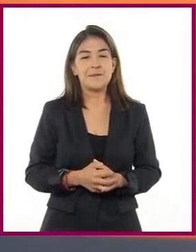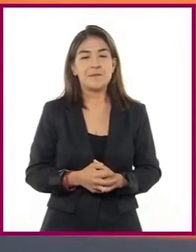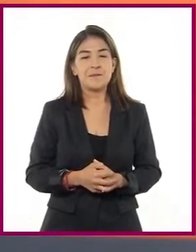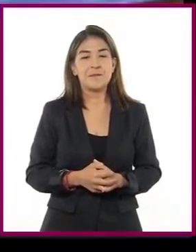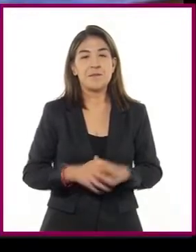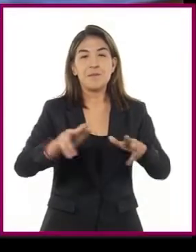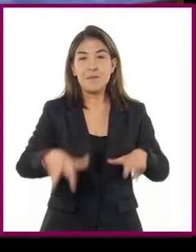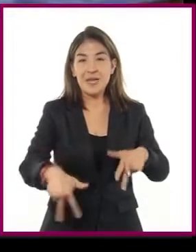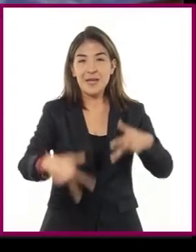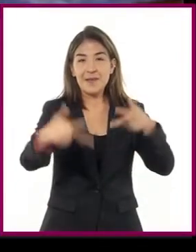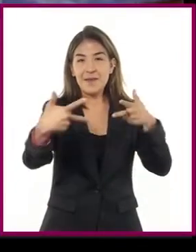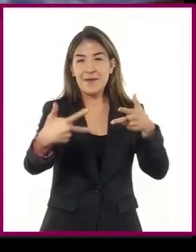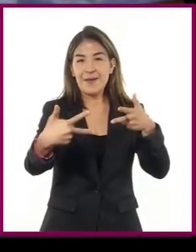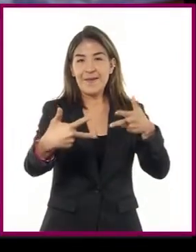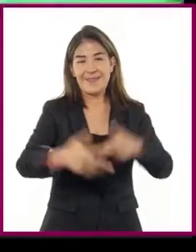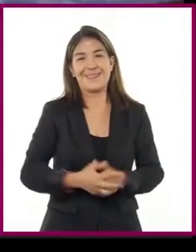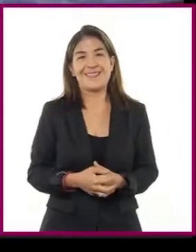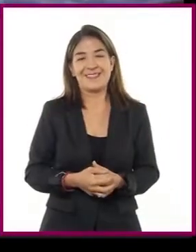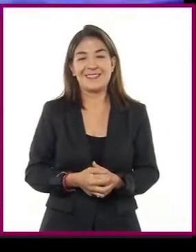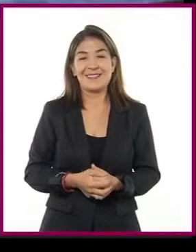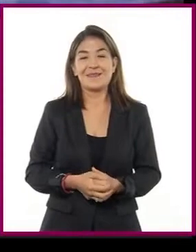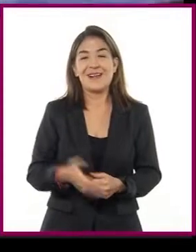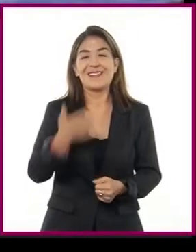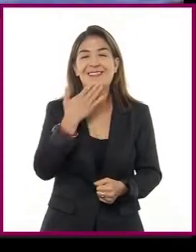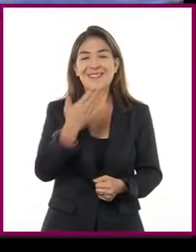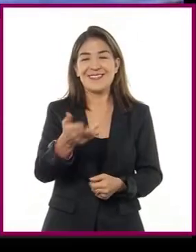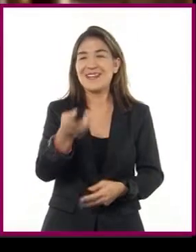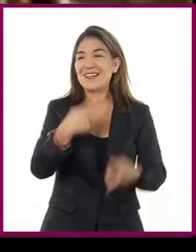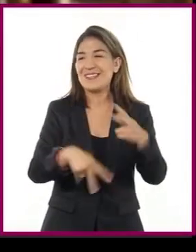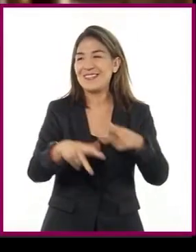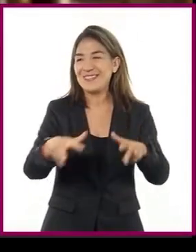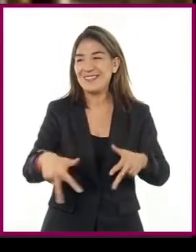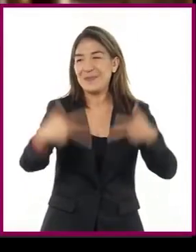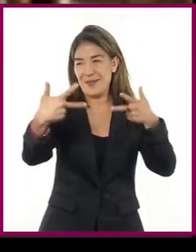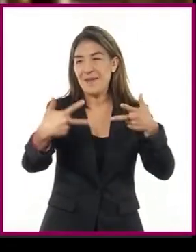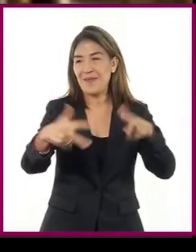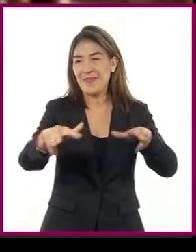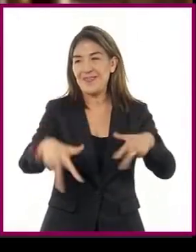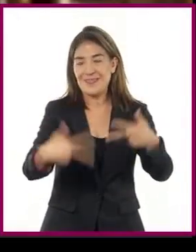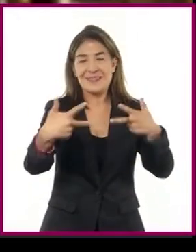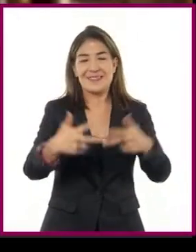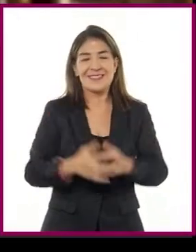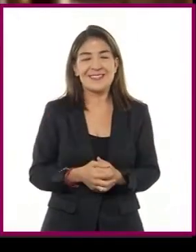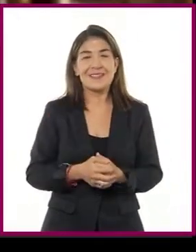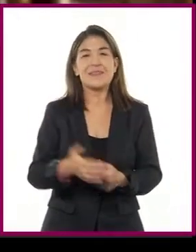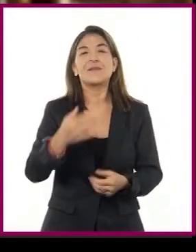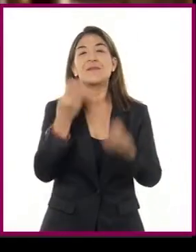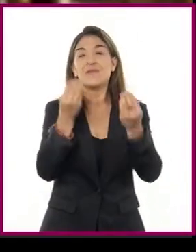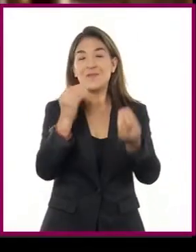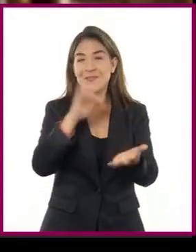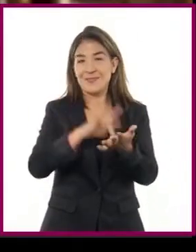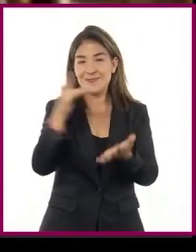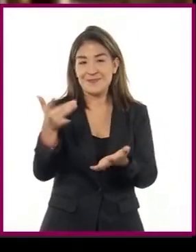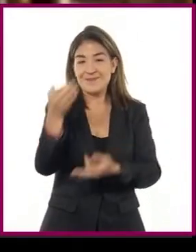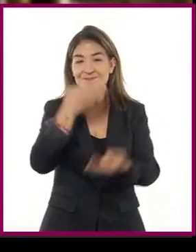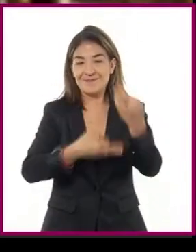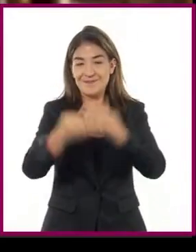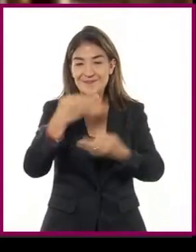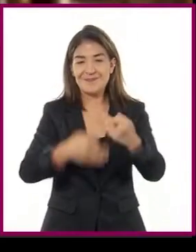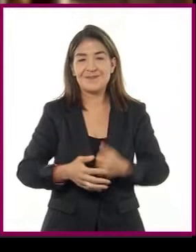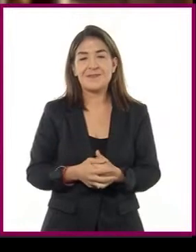Veámoslo en pantalla. Bienvenido, Euclides. Muchas gracias a todos.